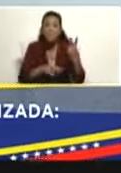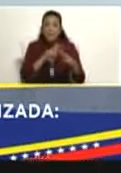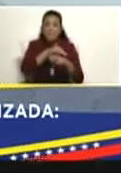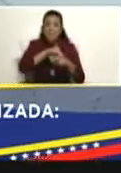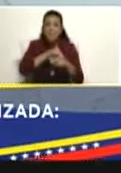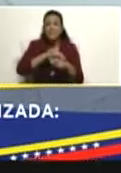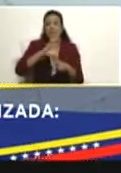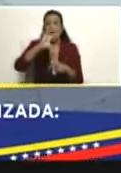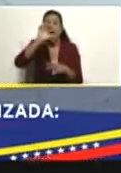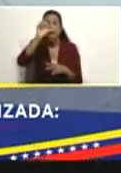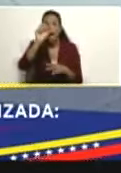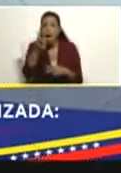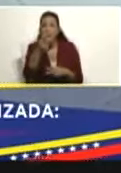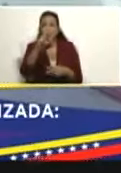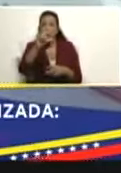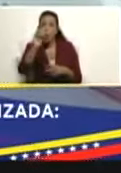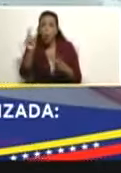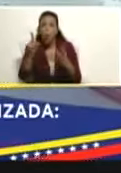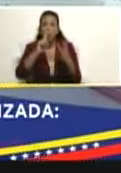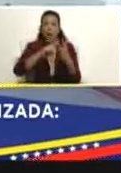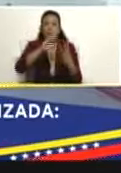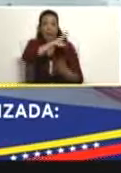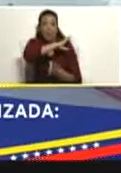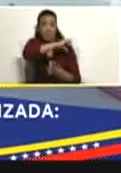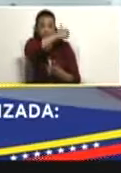Gloria Carvalho, así también como nuestra rectora